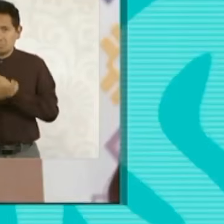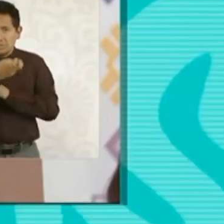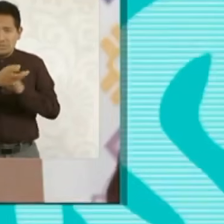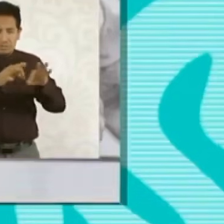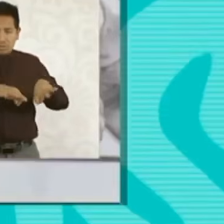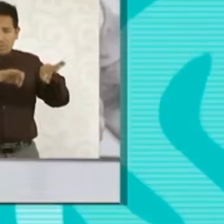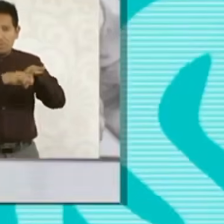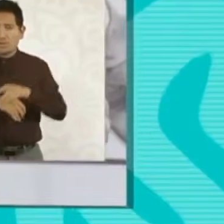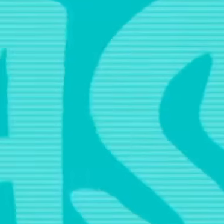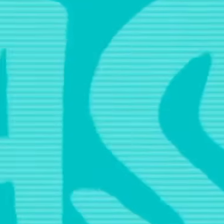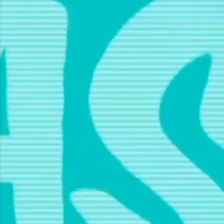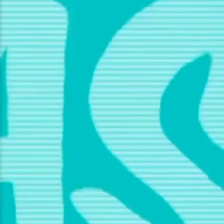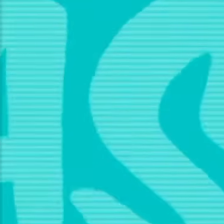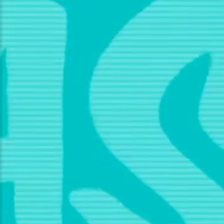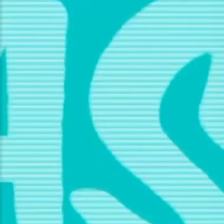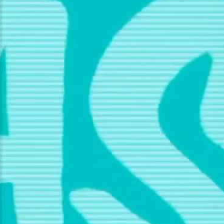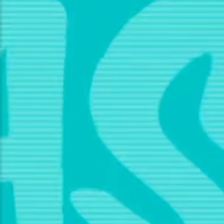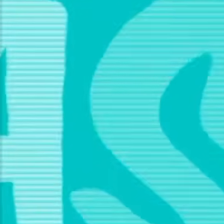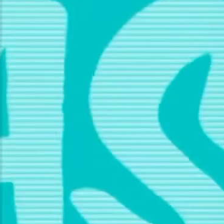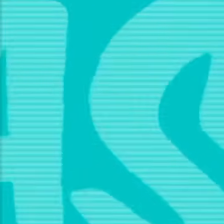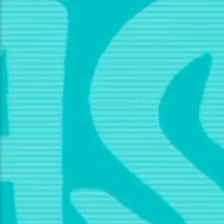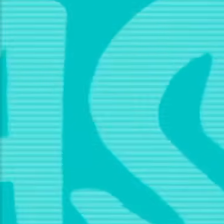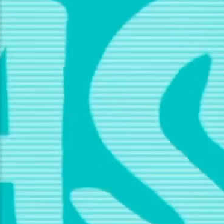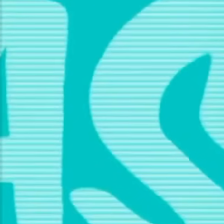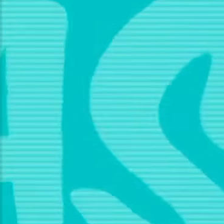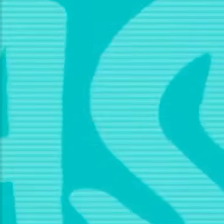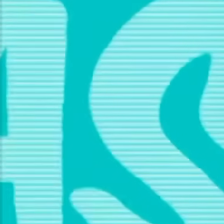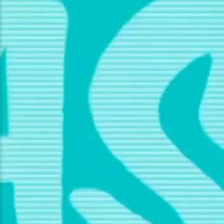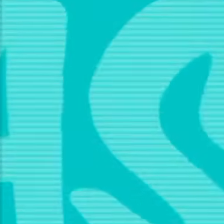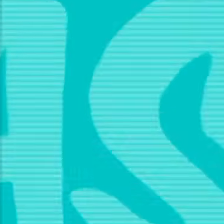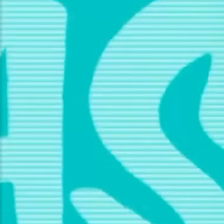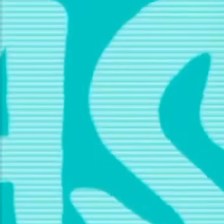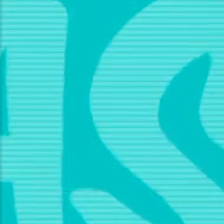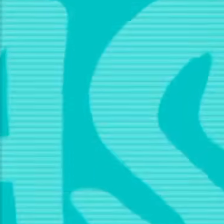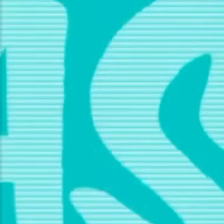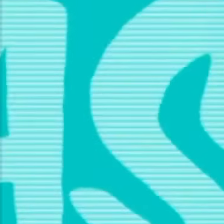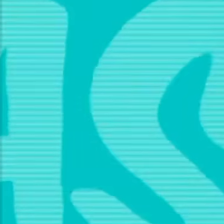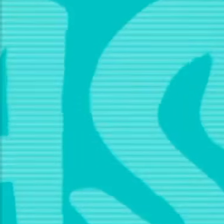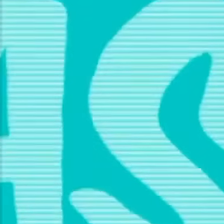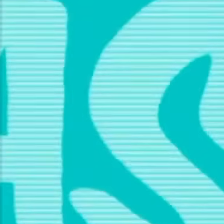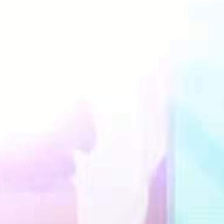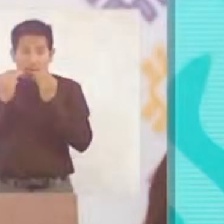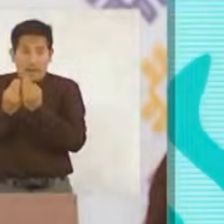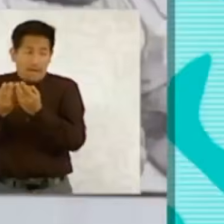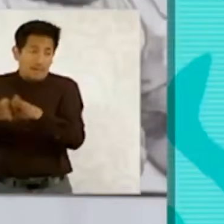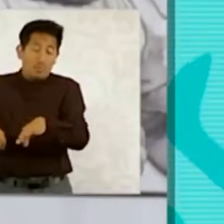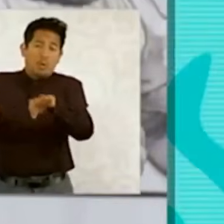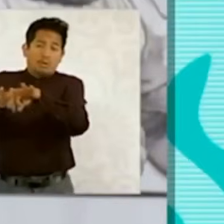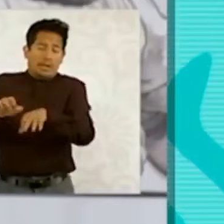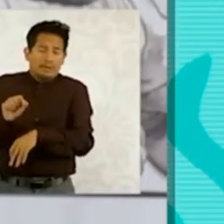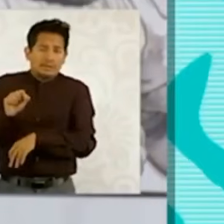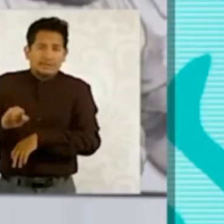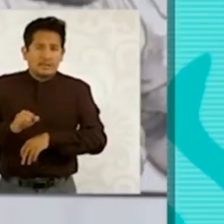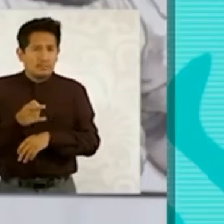la presidenta Claudia Sheinbaum negó que la Estrategia Nacional de Seguridad haya cambiado y destacó los 4 pilares de esta. Pero